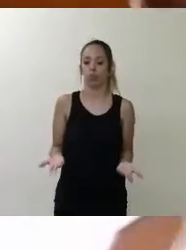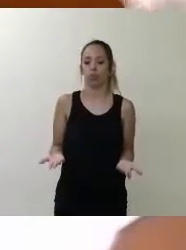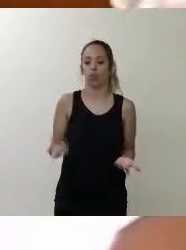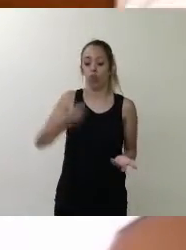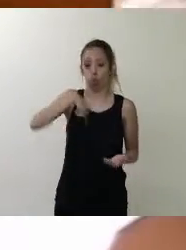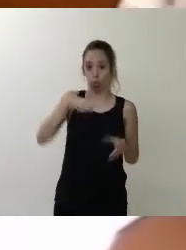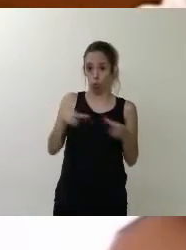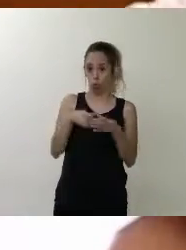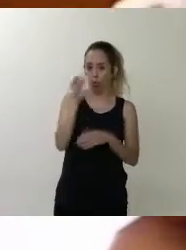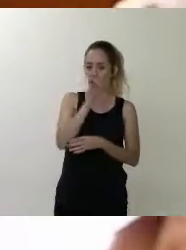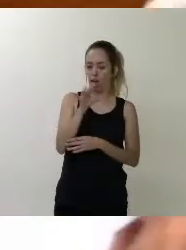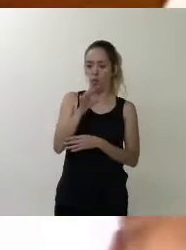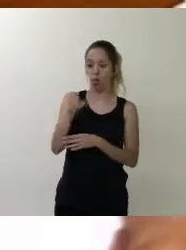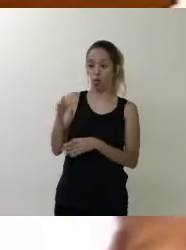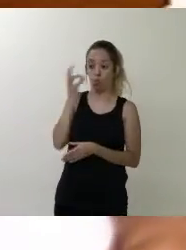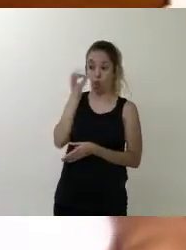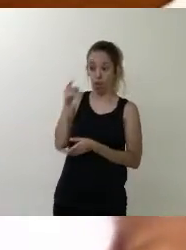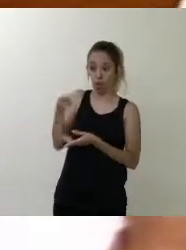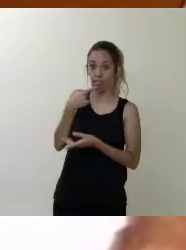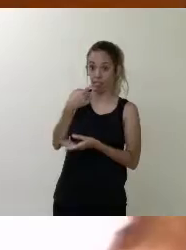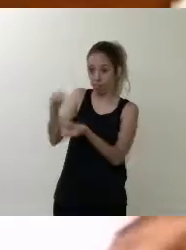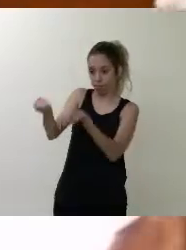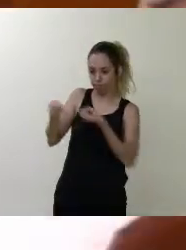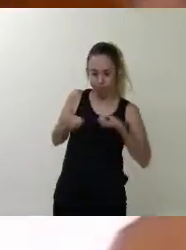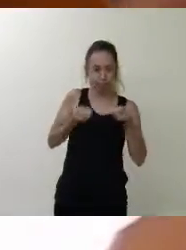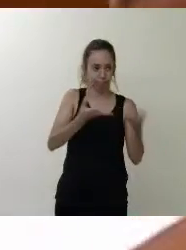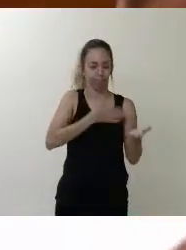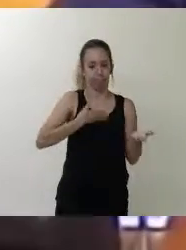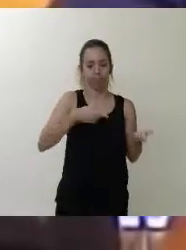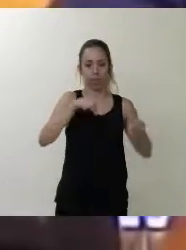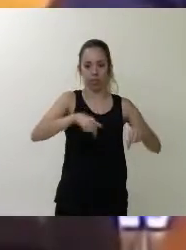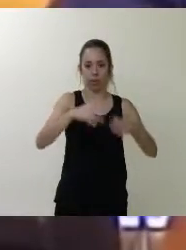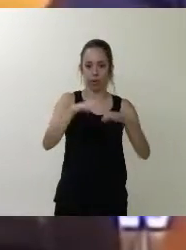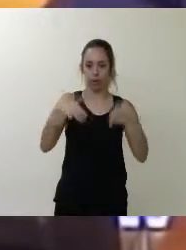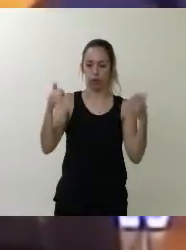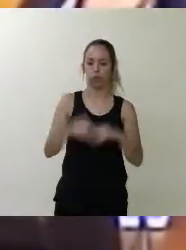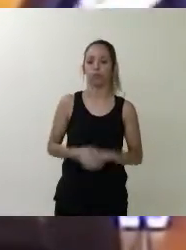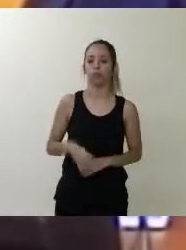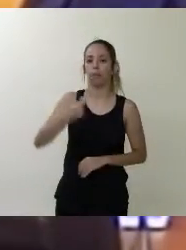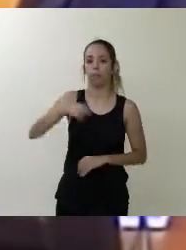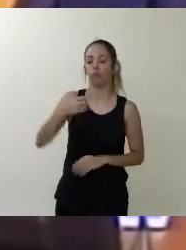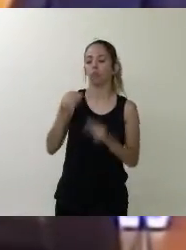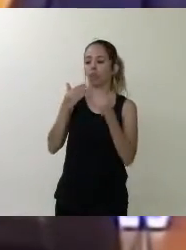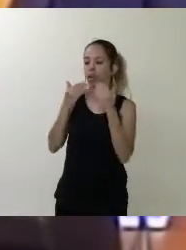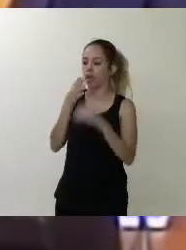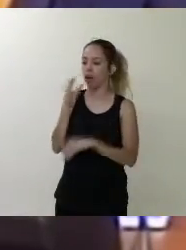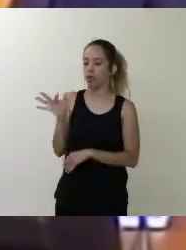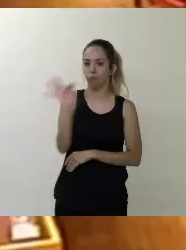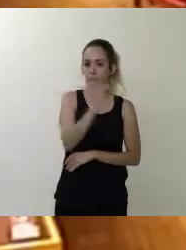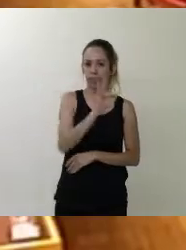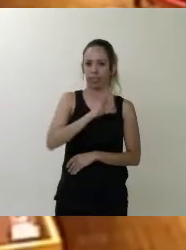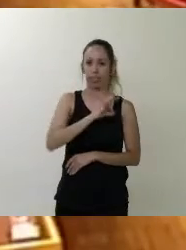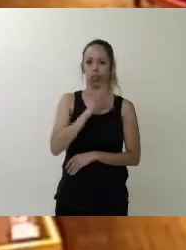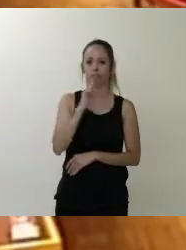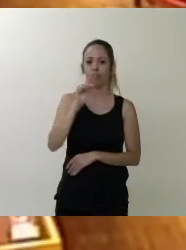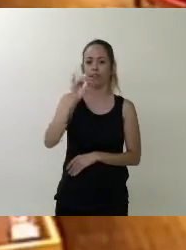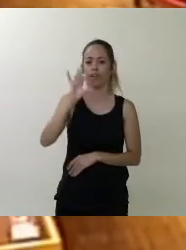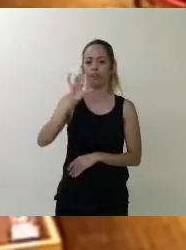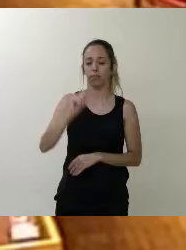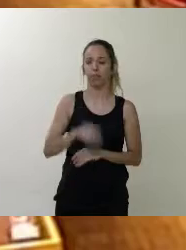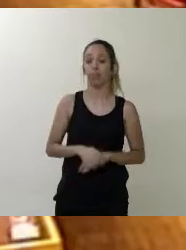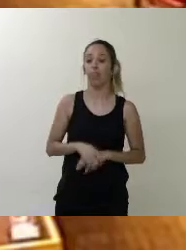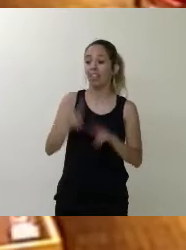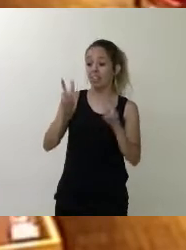manifiesto esta indignación aquí en este pleno. Muchas gracias, señor consejero. Señor Frías. Sí, manifestar respecto a esta